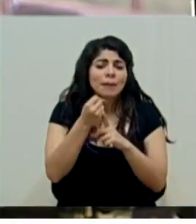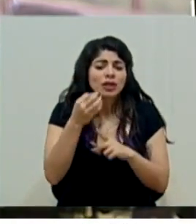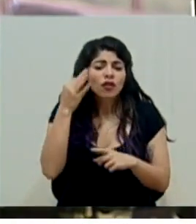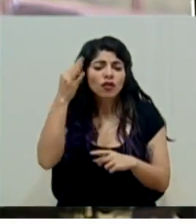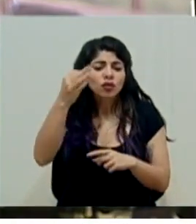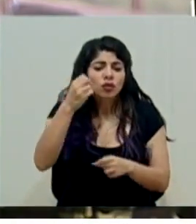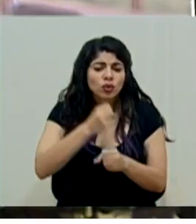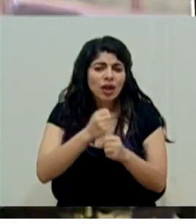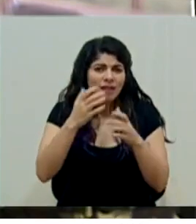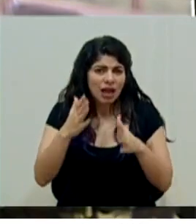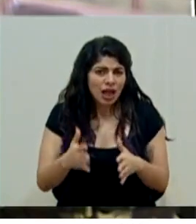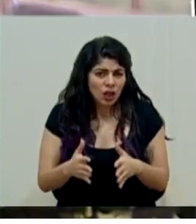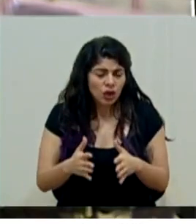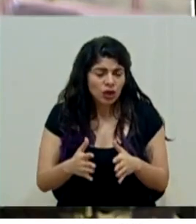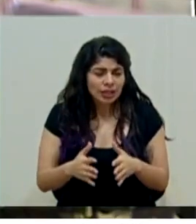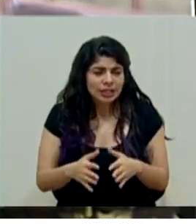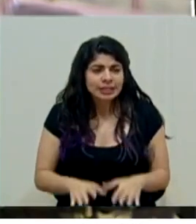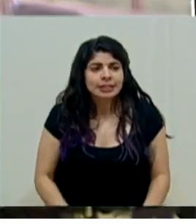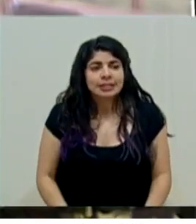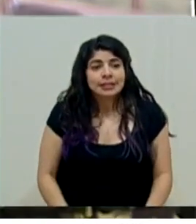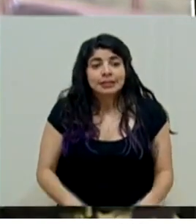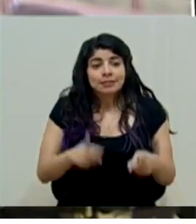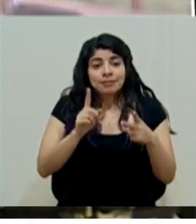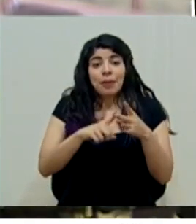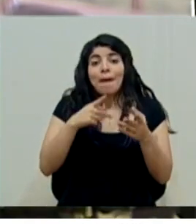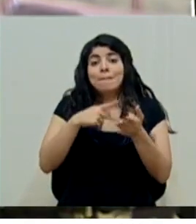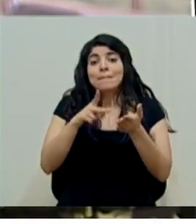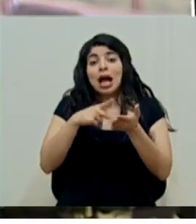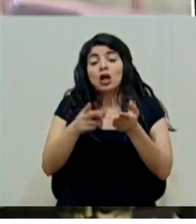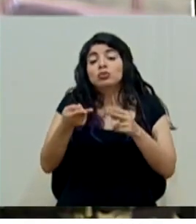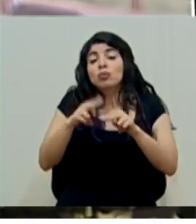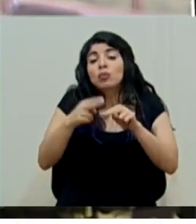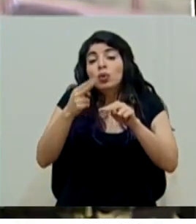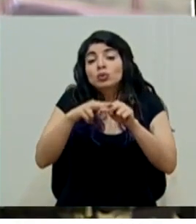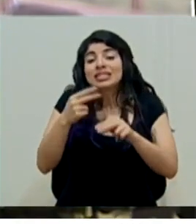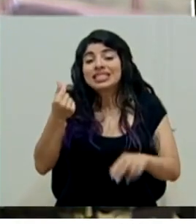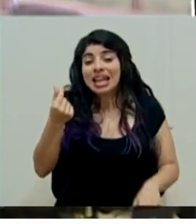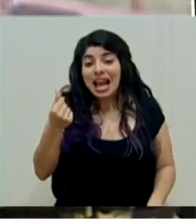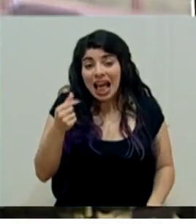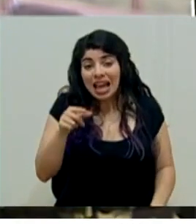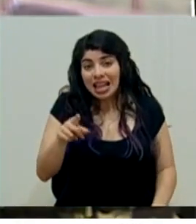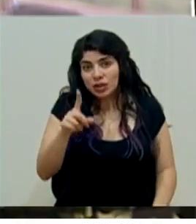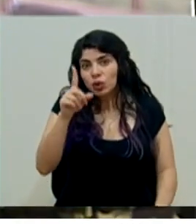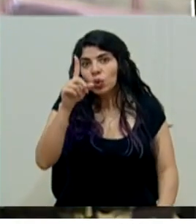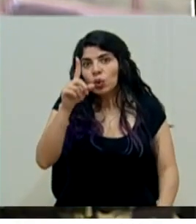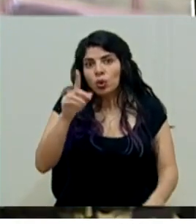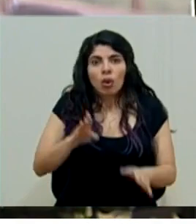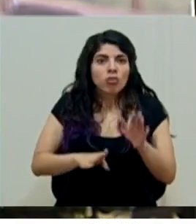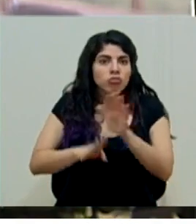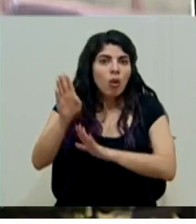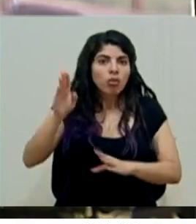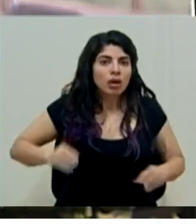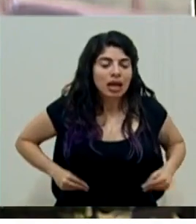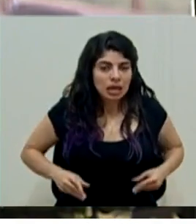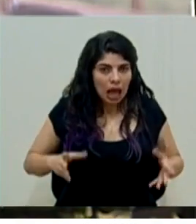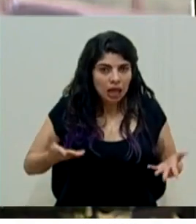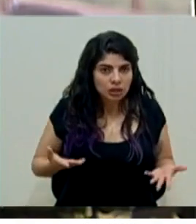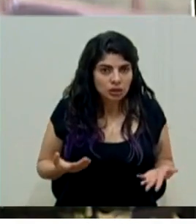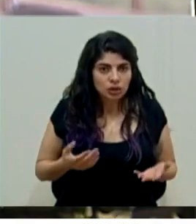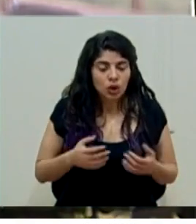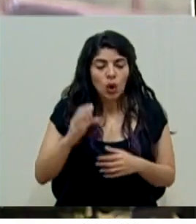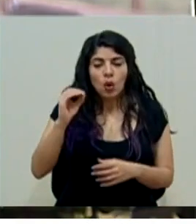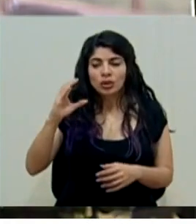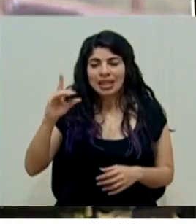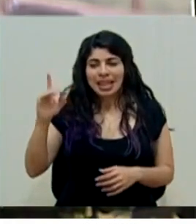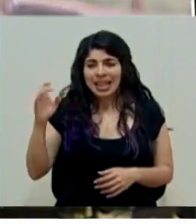empleados. Las remuneraciones, los pluses salariales, son uno de los disparadores del gasto público. La OCDE lo ha